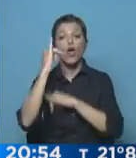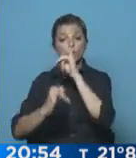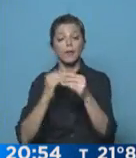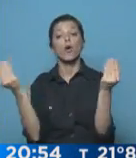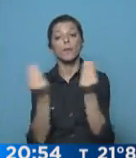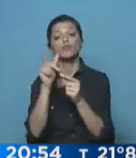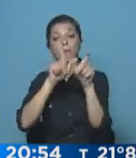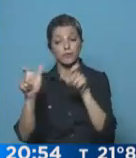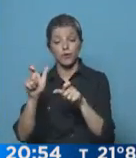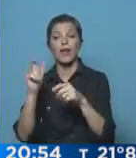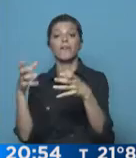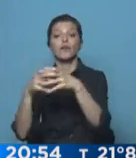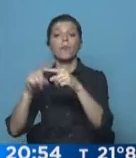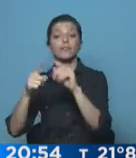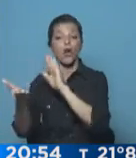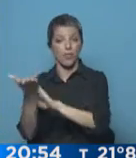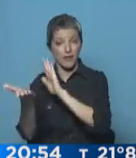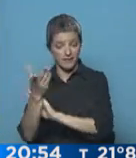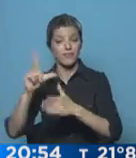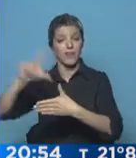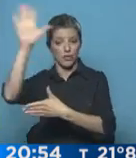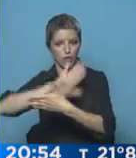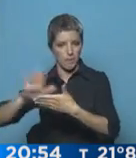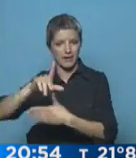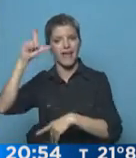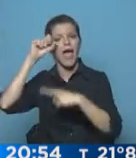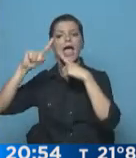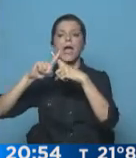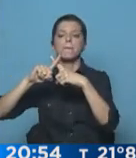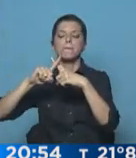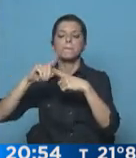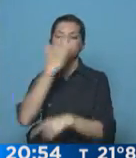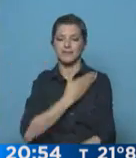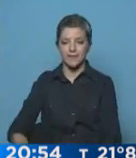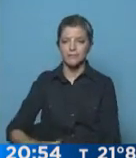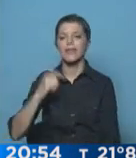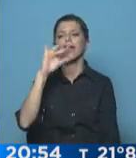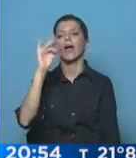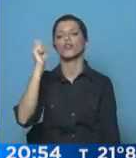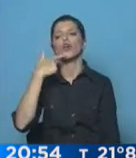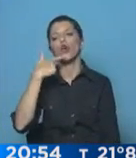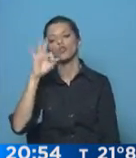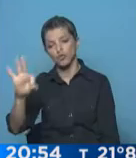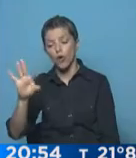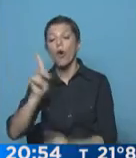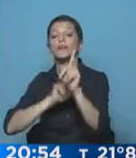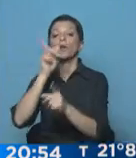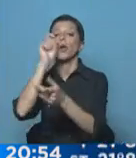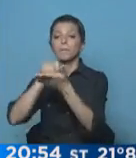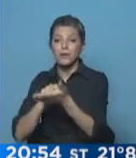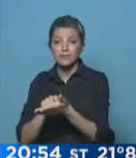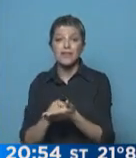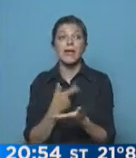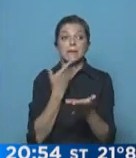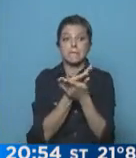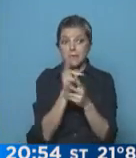la derecha latinoamericana ex presidente como fernando henrique cardoso periodistas apuestan a una victoria de mauricio